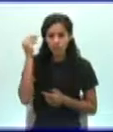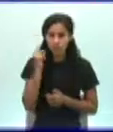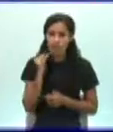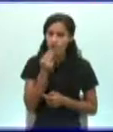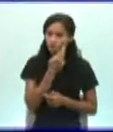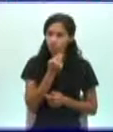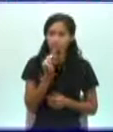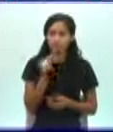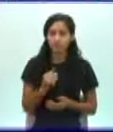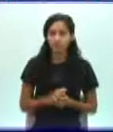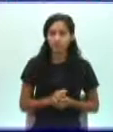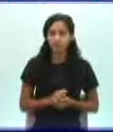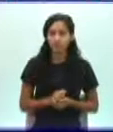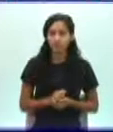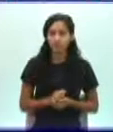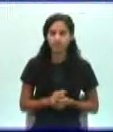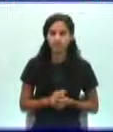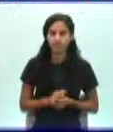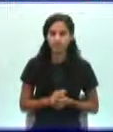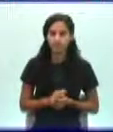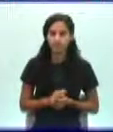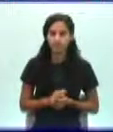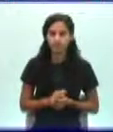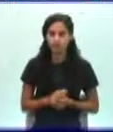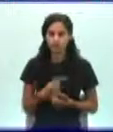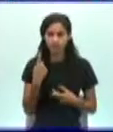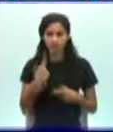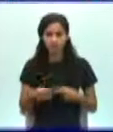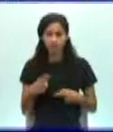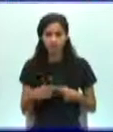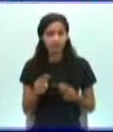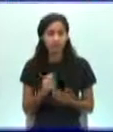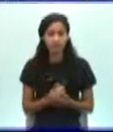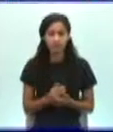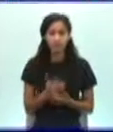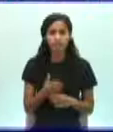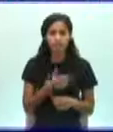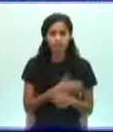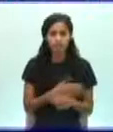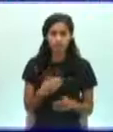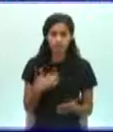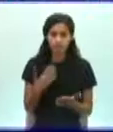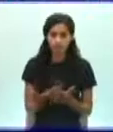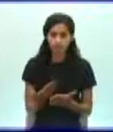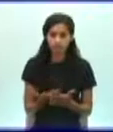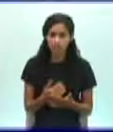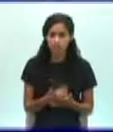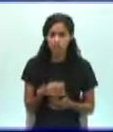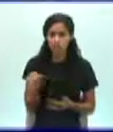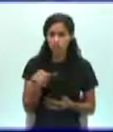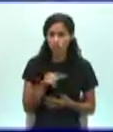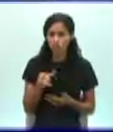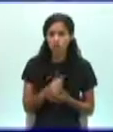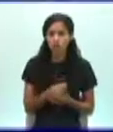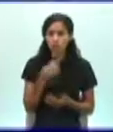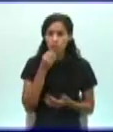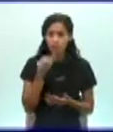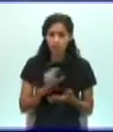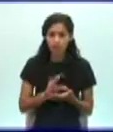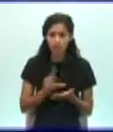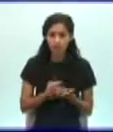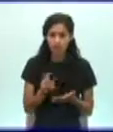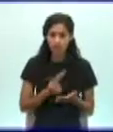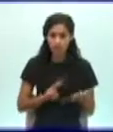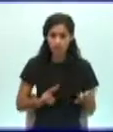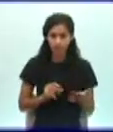martiano. ¿Qué bibliografía utilizar? Ya la propuesta con anterioridad, además de su libro de texto